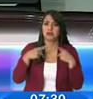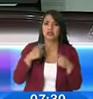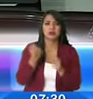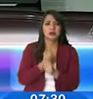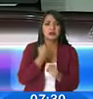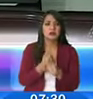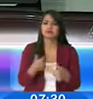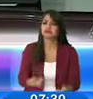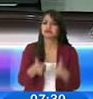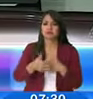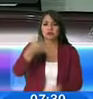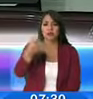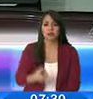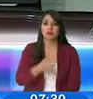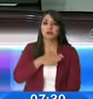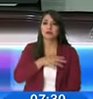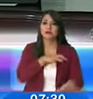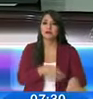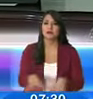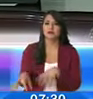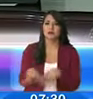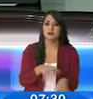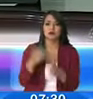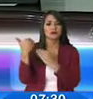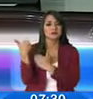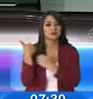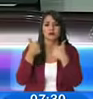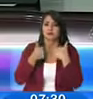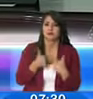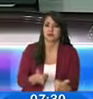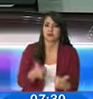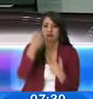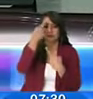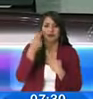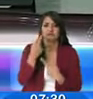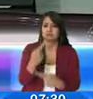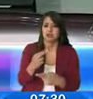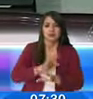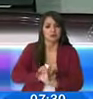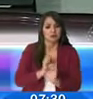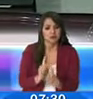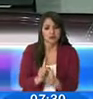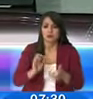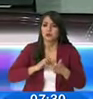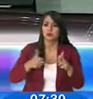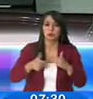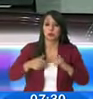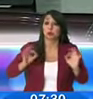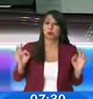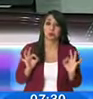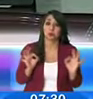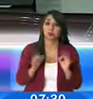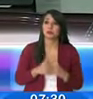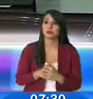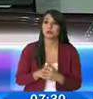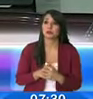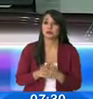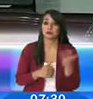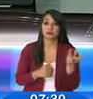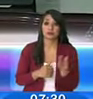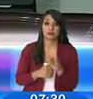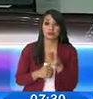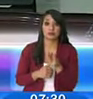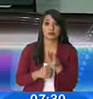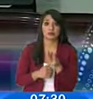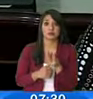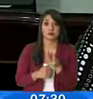cumplido. Todas y cada una de mis actuaciones han respondido sobre todo a esas convicciones y pues esta minoría, esta